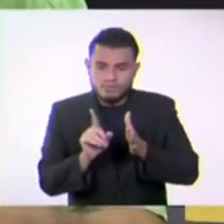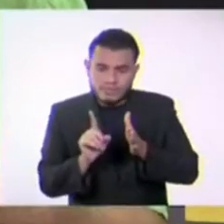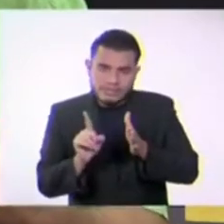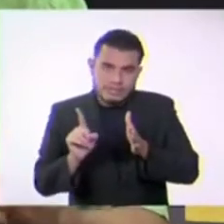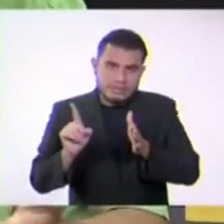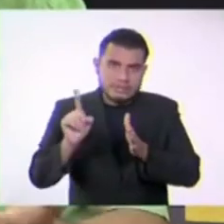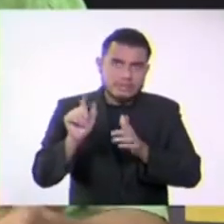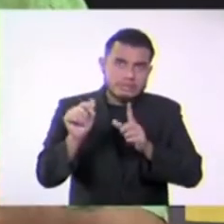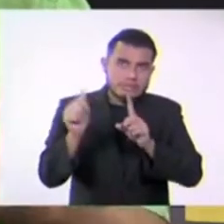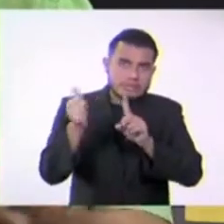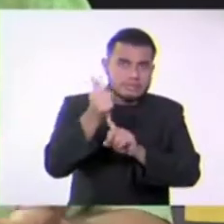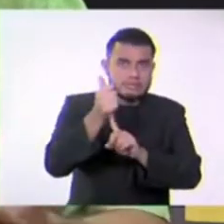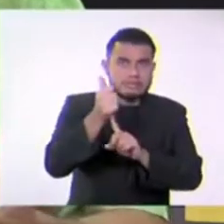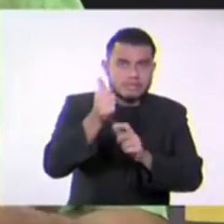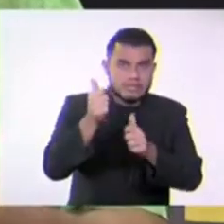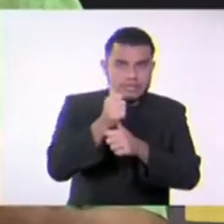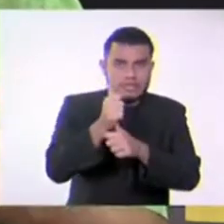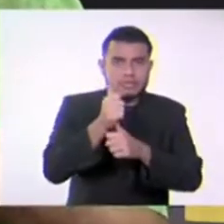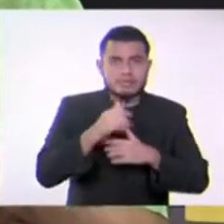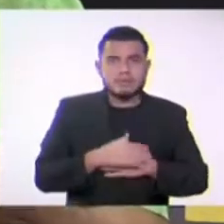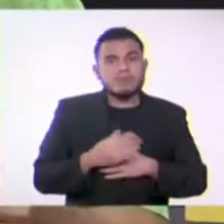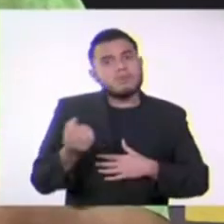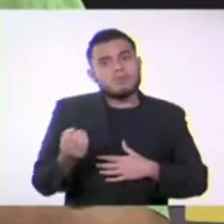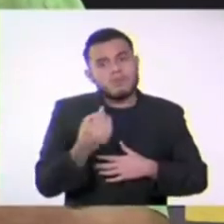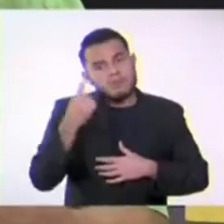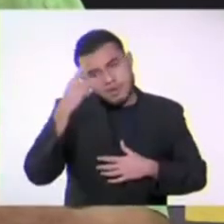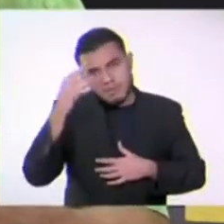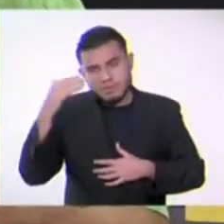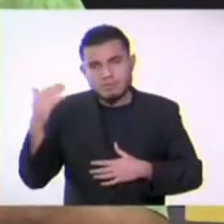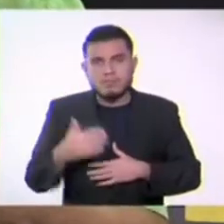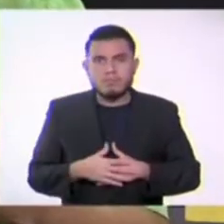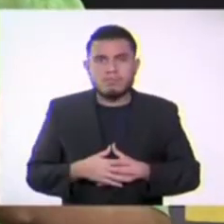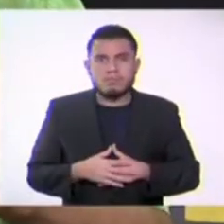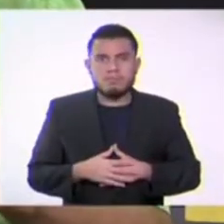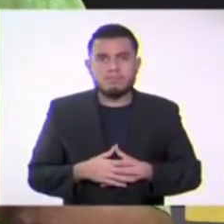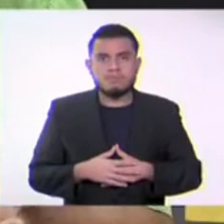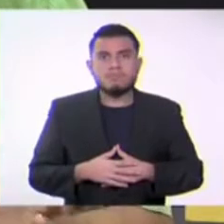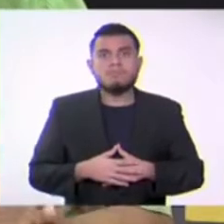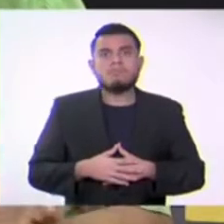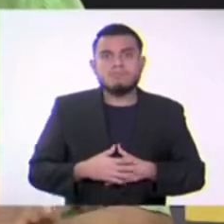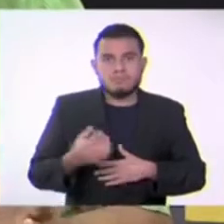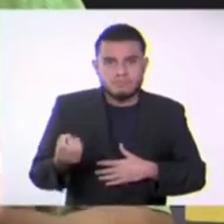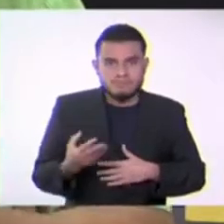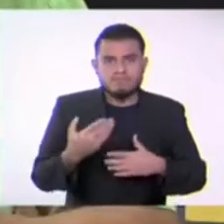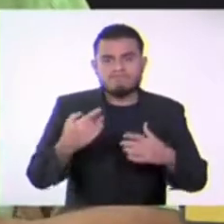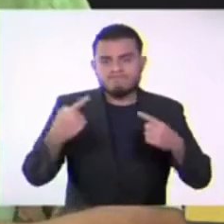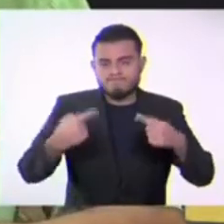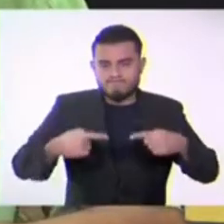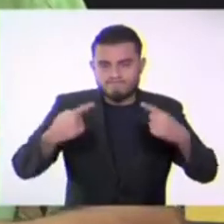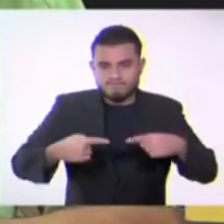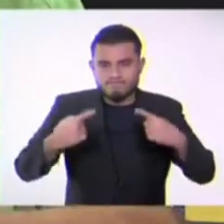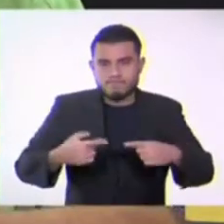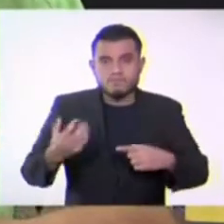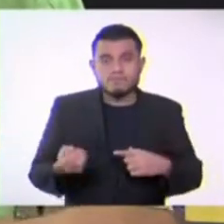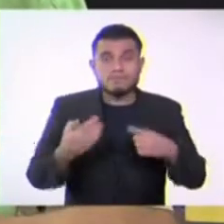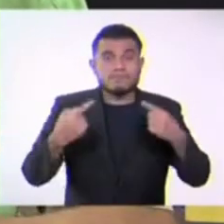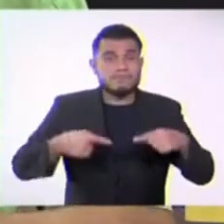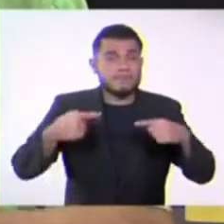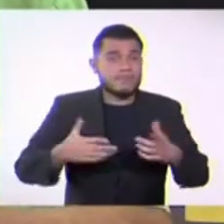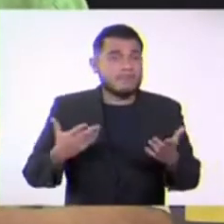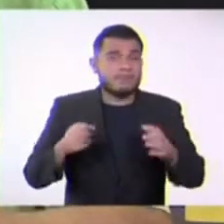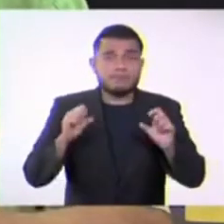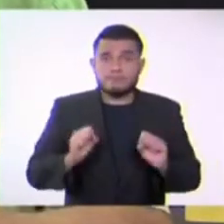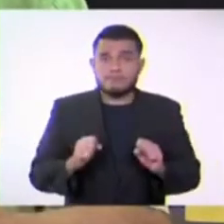haber nuevos movimientos, nuevas políticas y van a haber nuevos conflictos. Conflictos que ya no van a poder